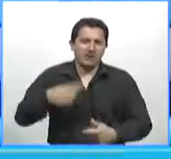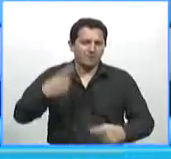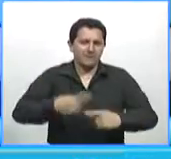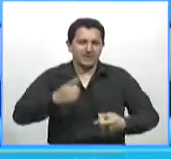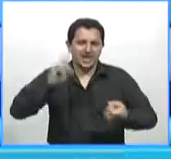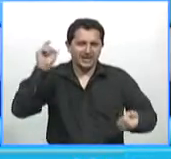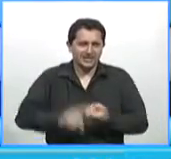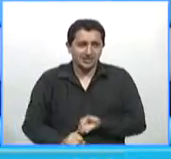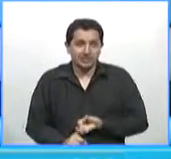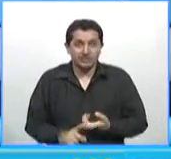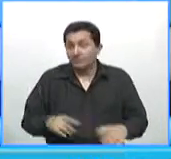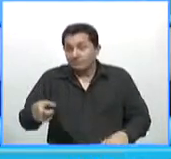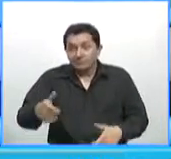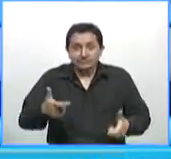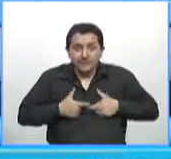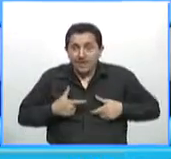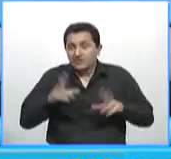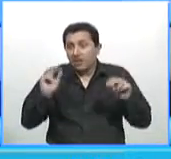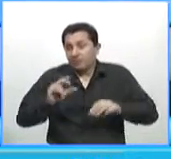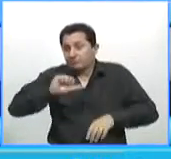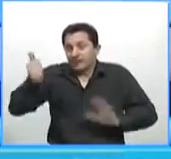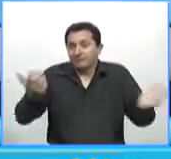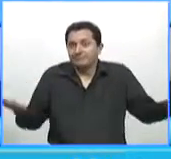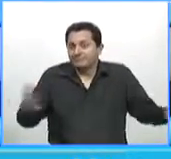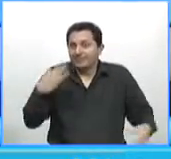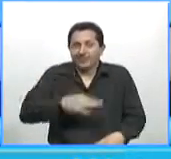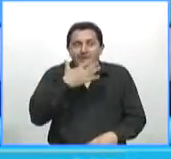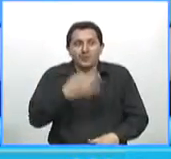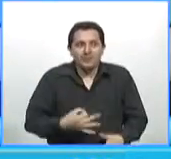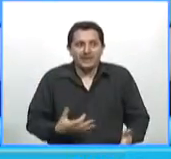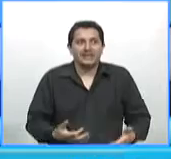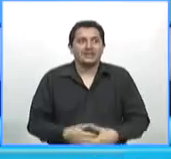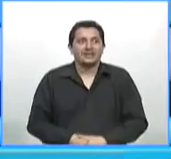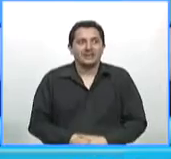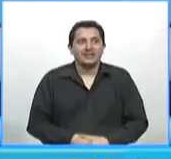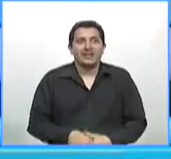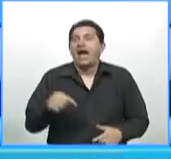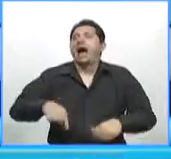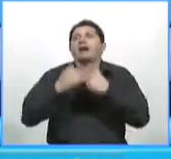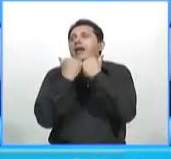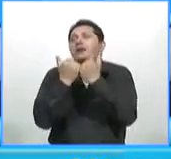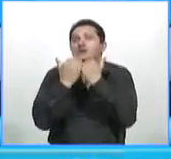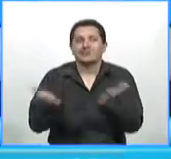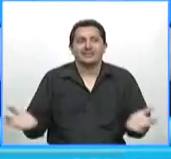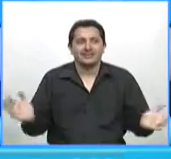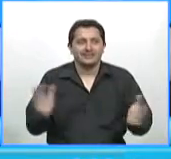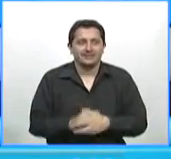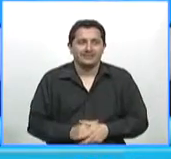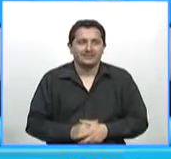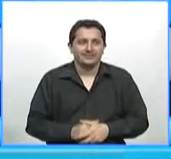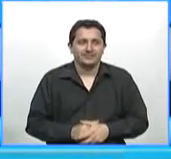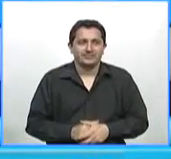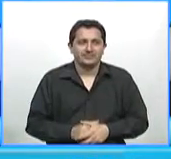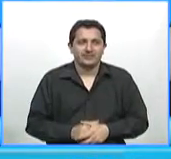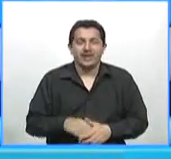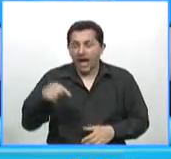¿Por qué? ¿Y ahora? ¿Y ahora hay que cumplir ahí que no tenemos que casar? Bueno, yo creo que este es un lindo momento. No sé. Yo creo que este es un lindo momento